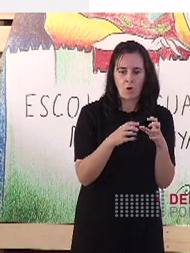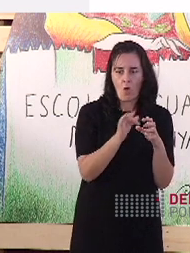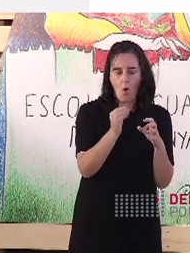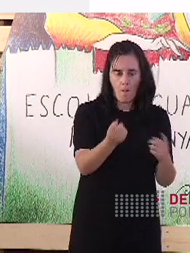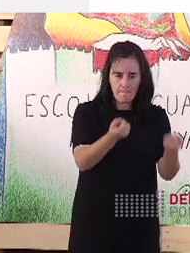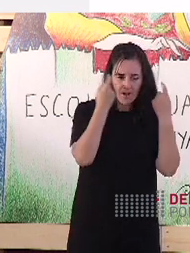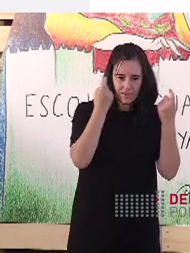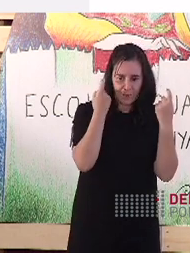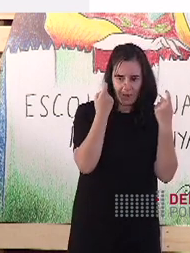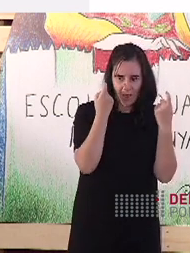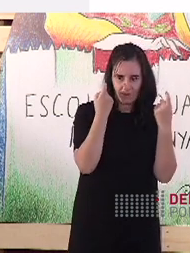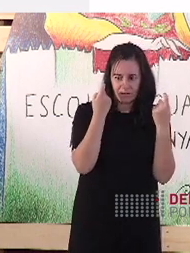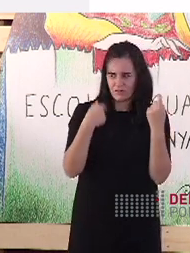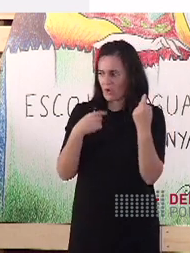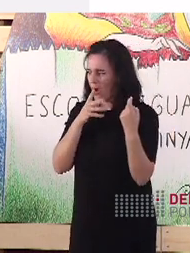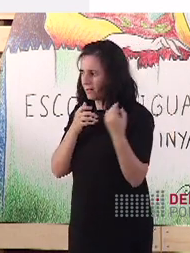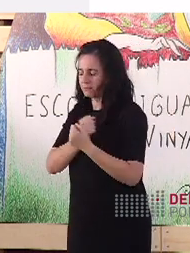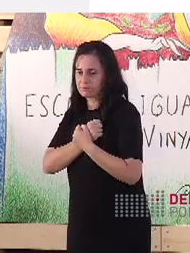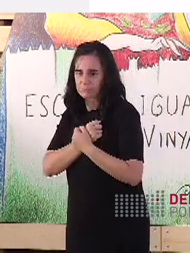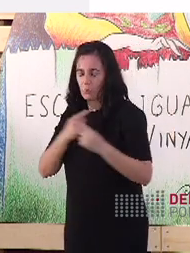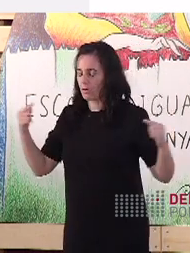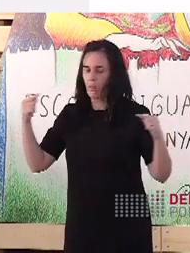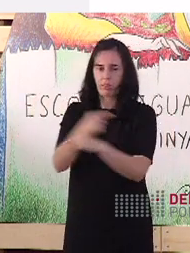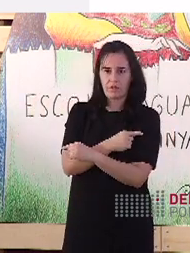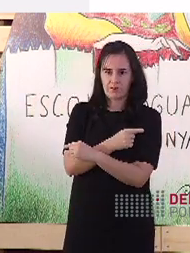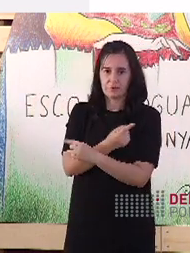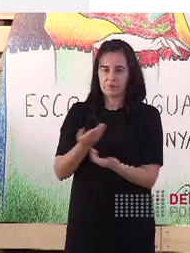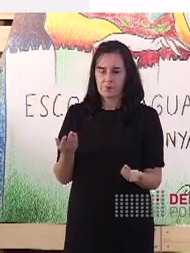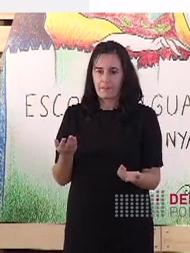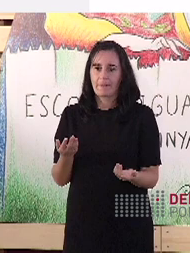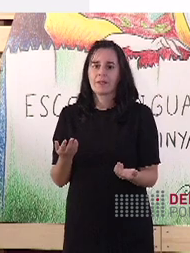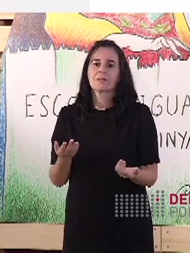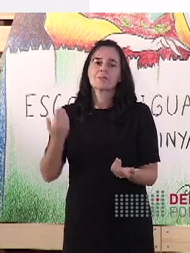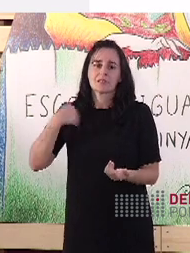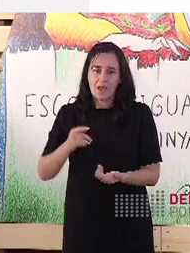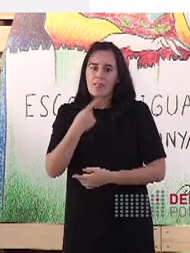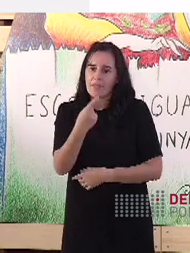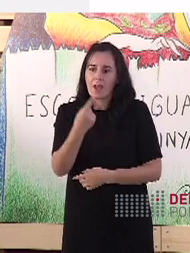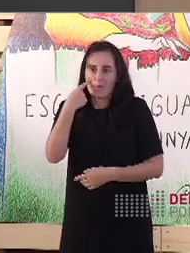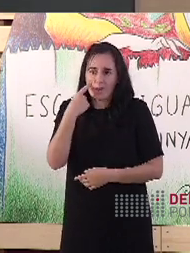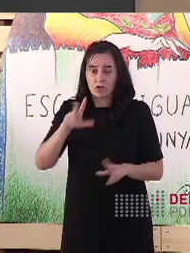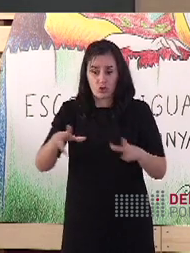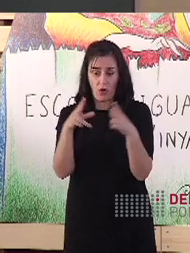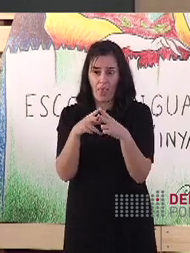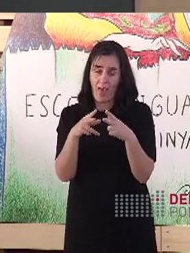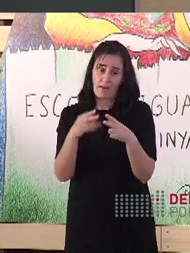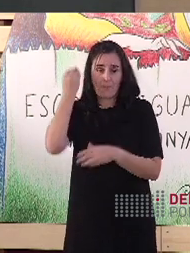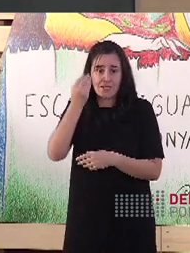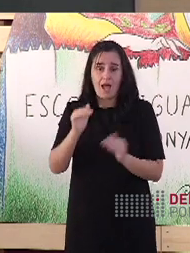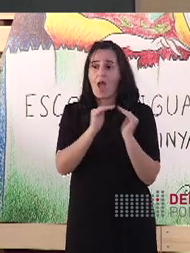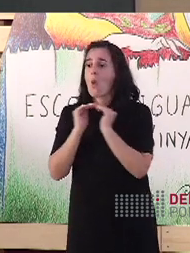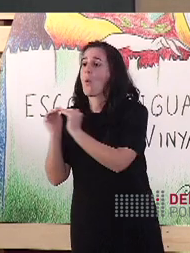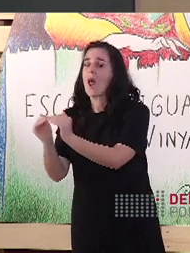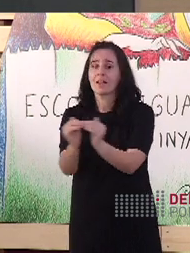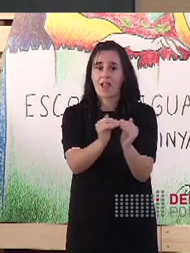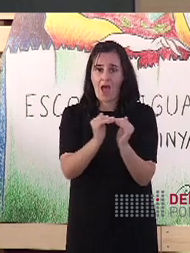Ana de Miguel, muchísimo mejor que nosotras, ¿no? ¿Cómo es posible que llevamos una sociedad formalmente igualitaria en la que creamos que mi compañera de